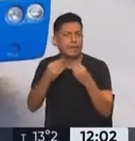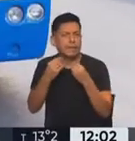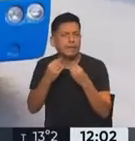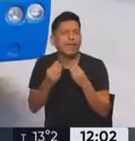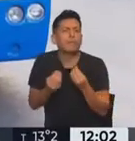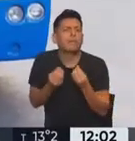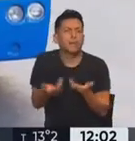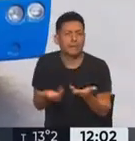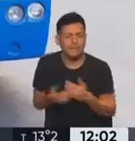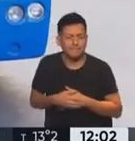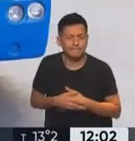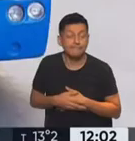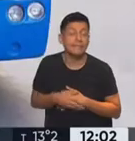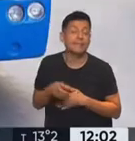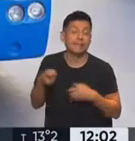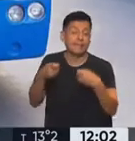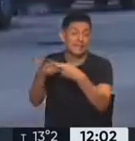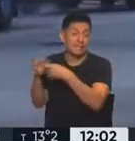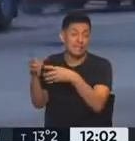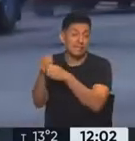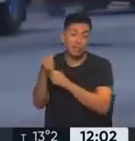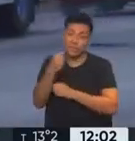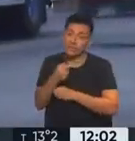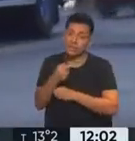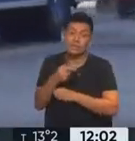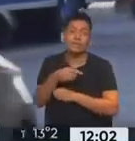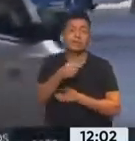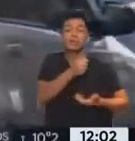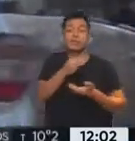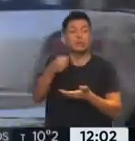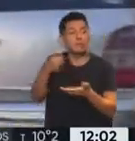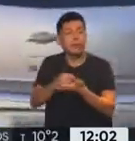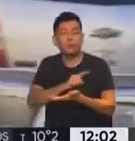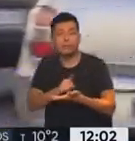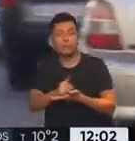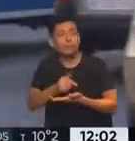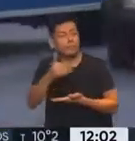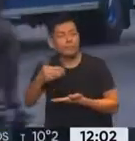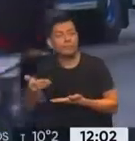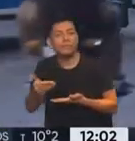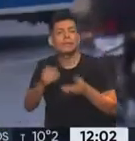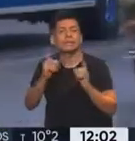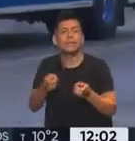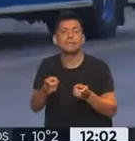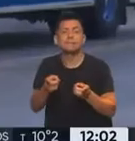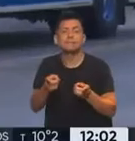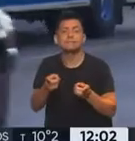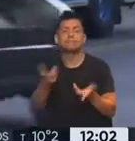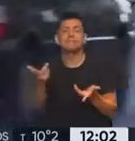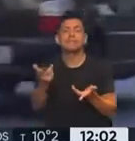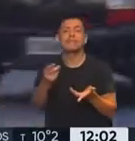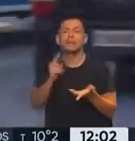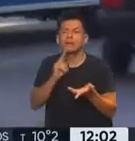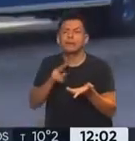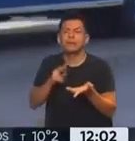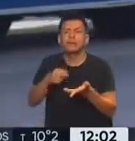da por, según las cámaras empresarias, la falta de pago en los subsidios y también la falta de pago en las compensaciones